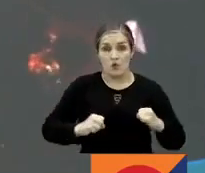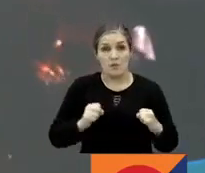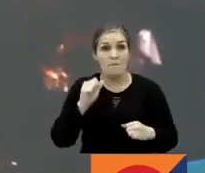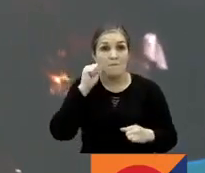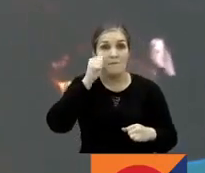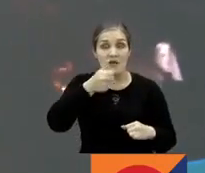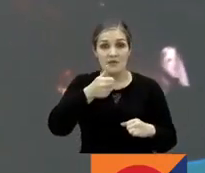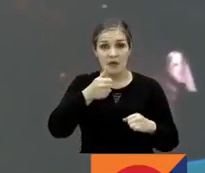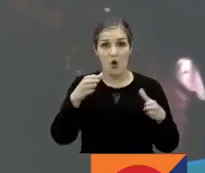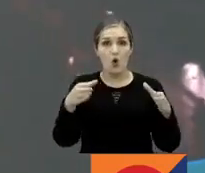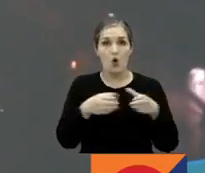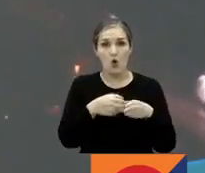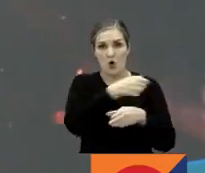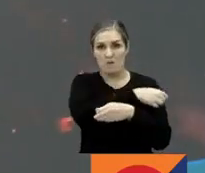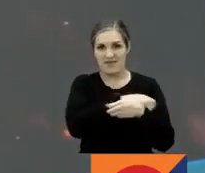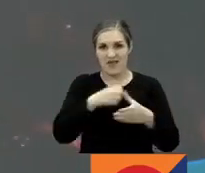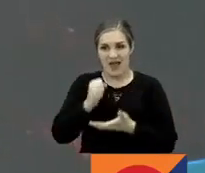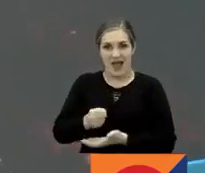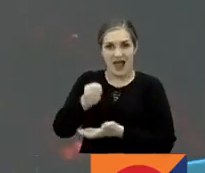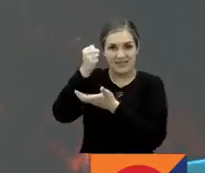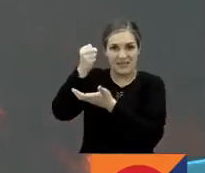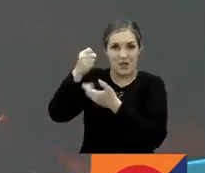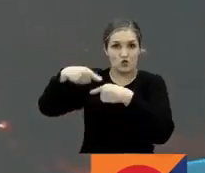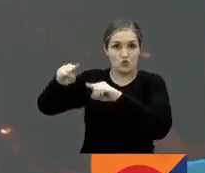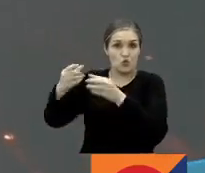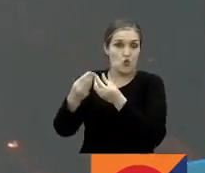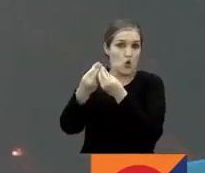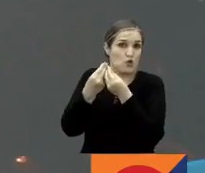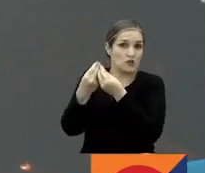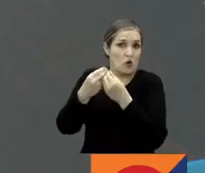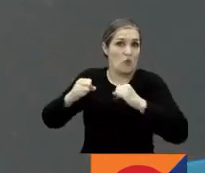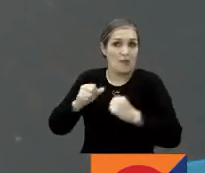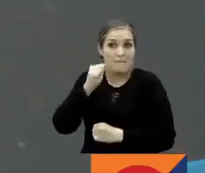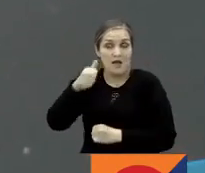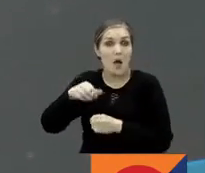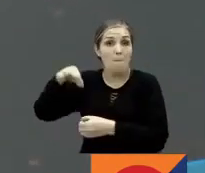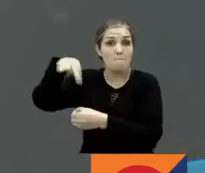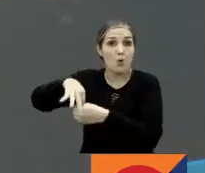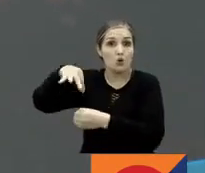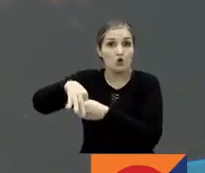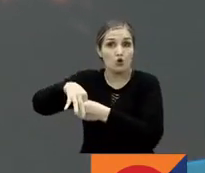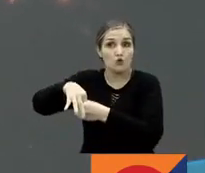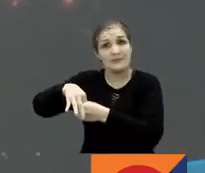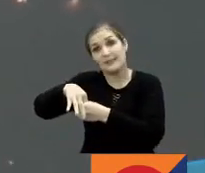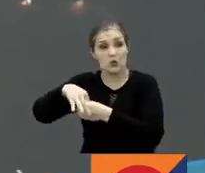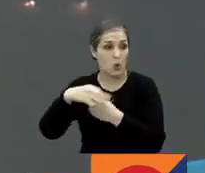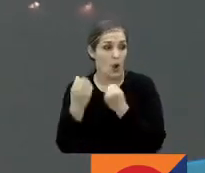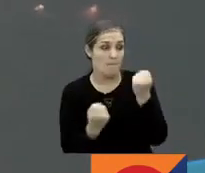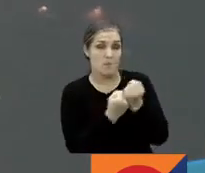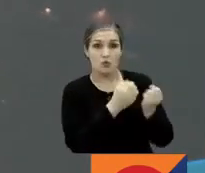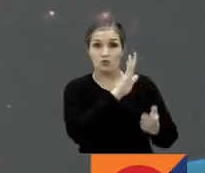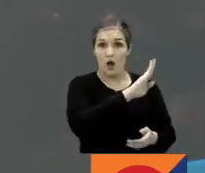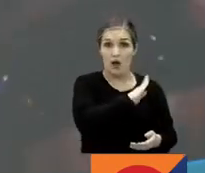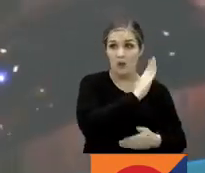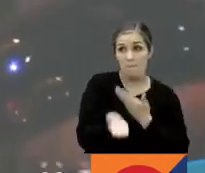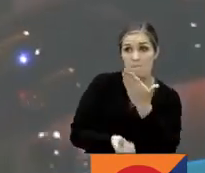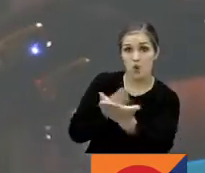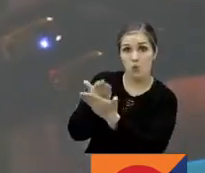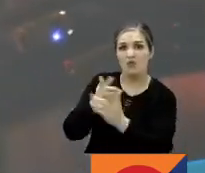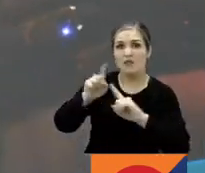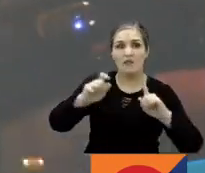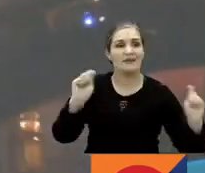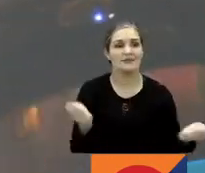de Hacienda del Consejo de Bogotá se votará el proyecto de rescate social y económico presentado por la Administración Distrital. Y pese a que varios concejales